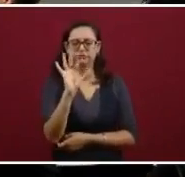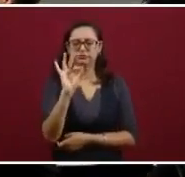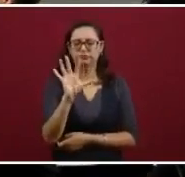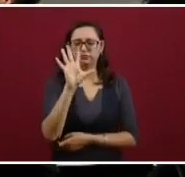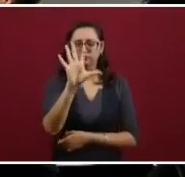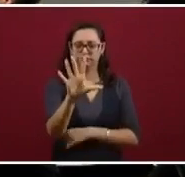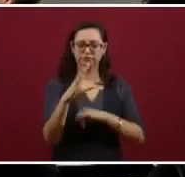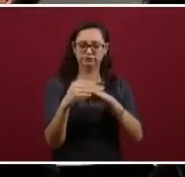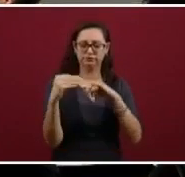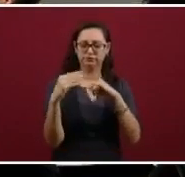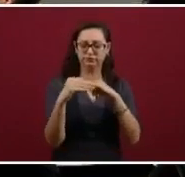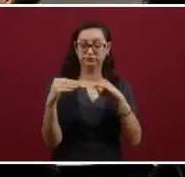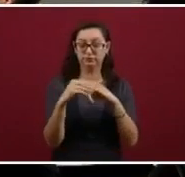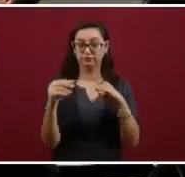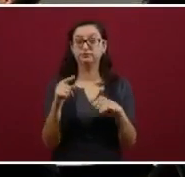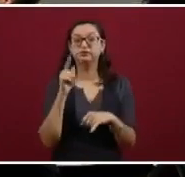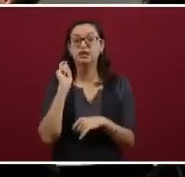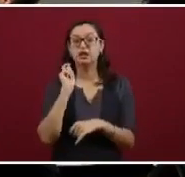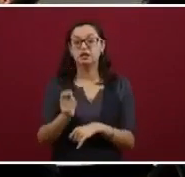11 pesos 45 centavos y un margen de